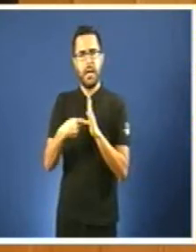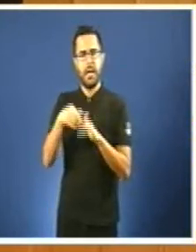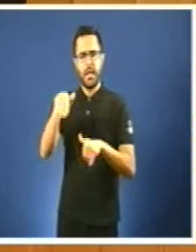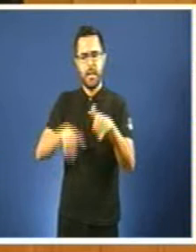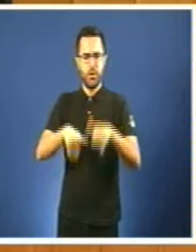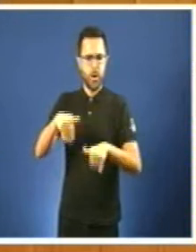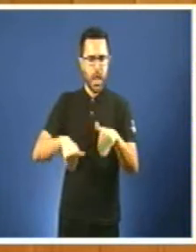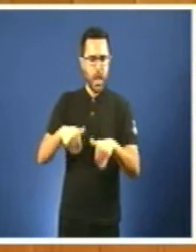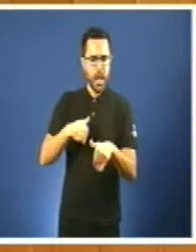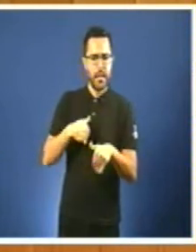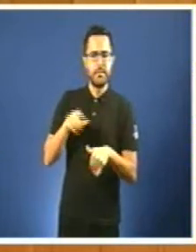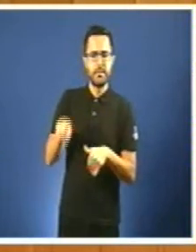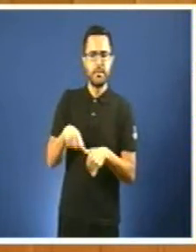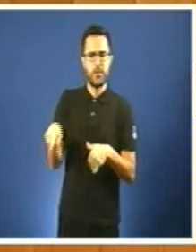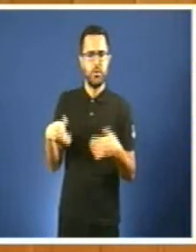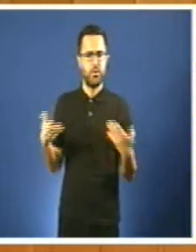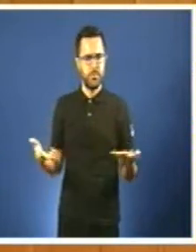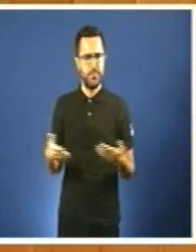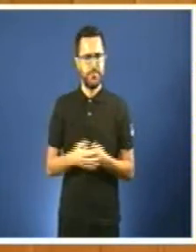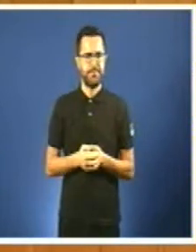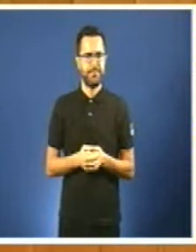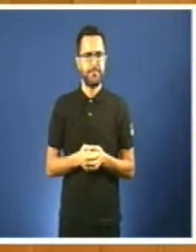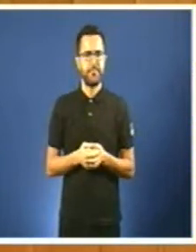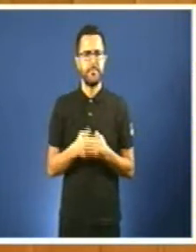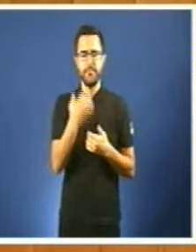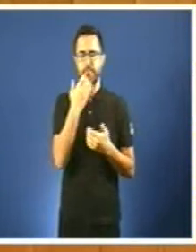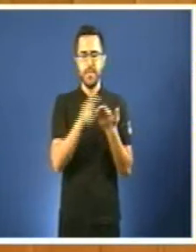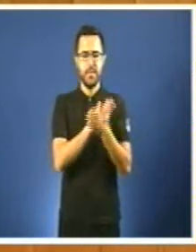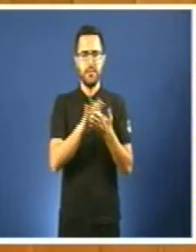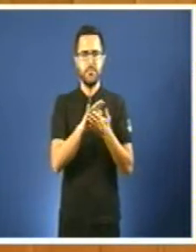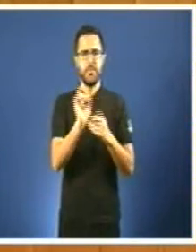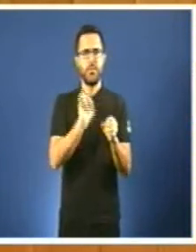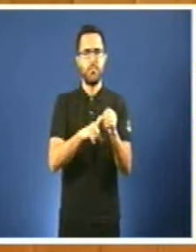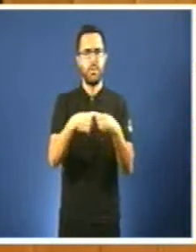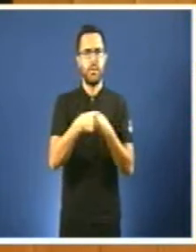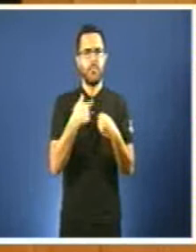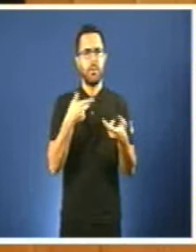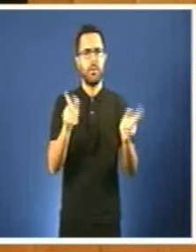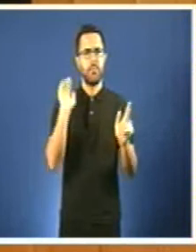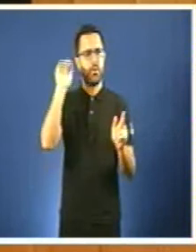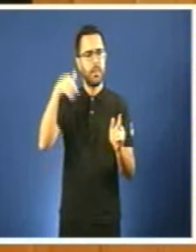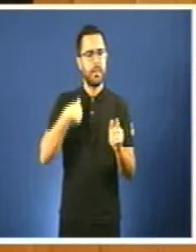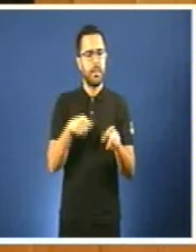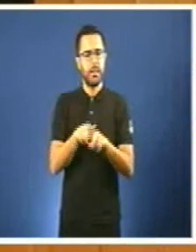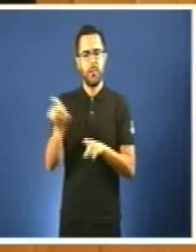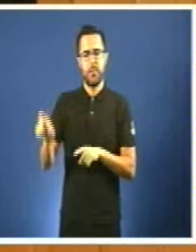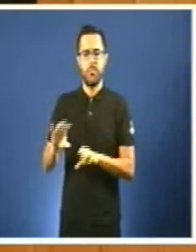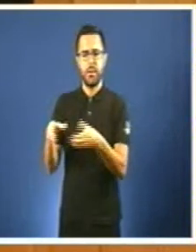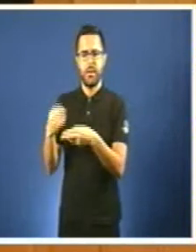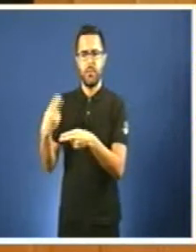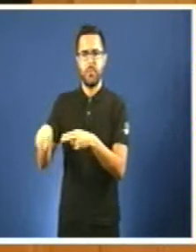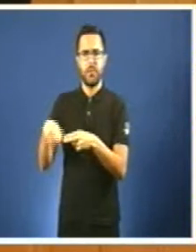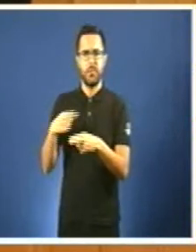Sí ou non? Se falamos de participación democrática, está o seu partido disposto a promover